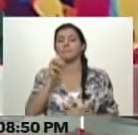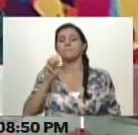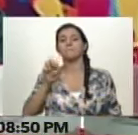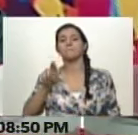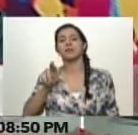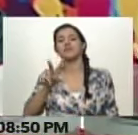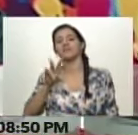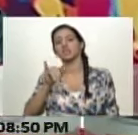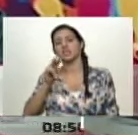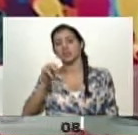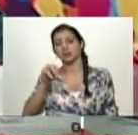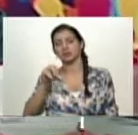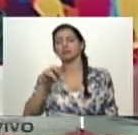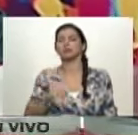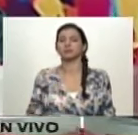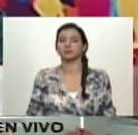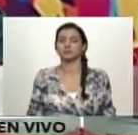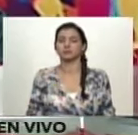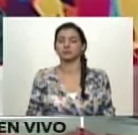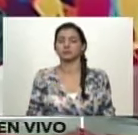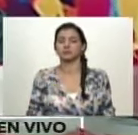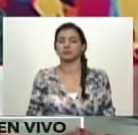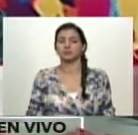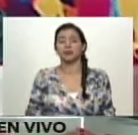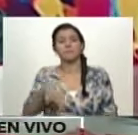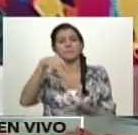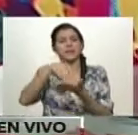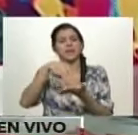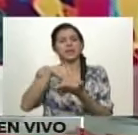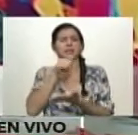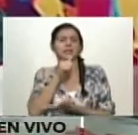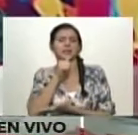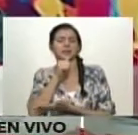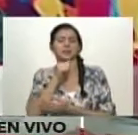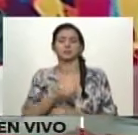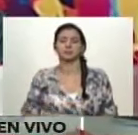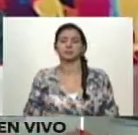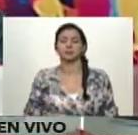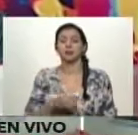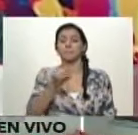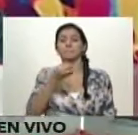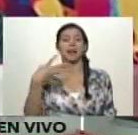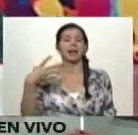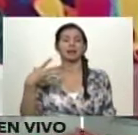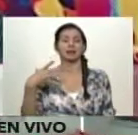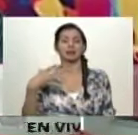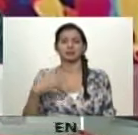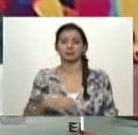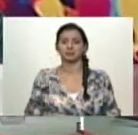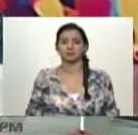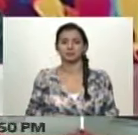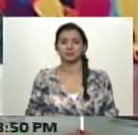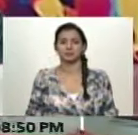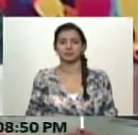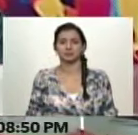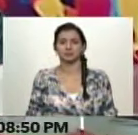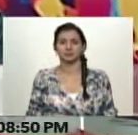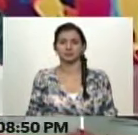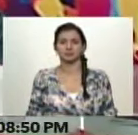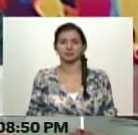Maldonado. En el Estado Miranda a la camarada Blanca Ecaup.